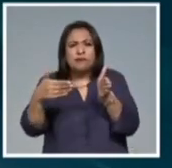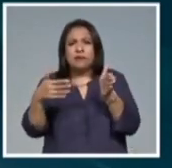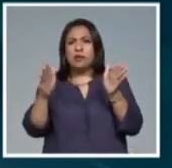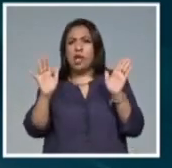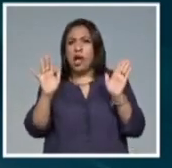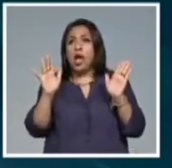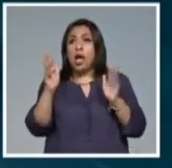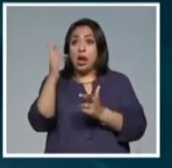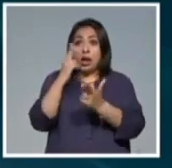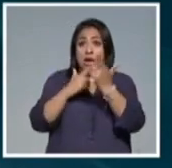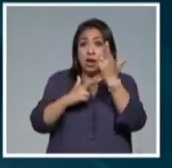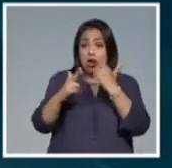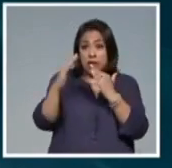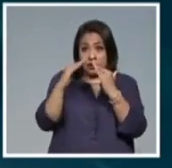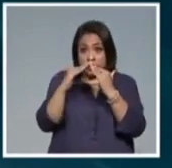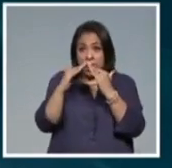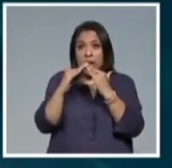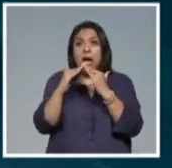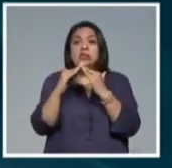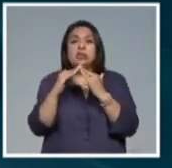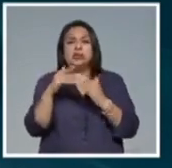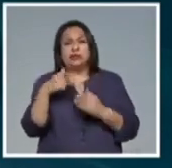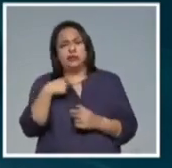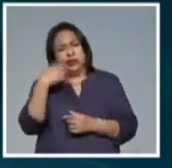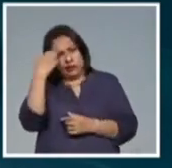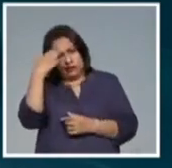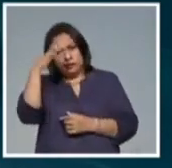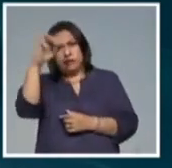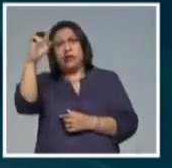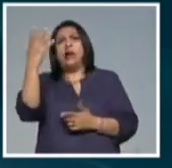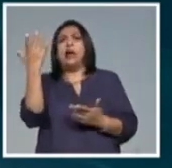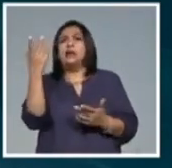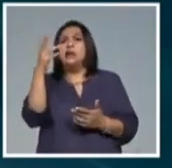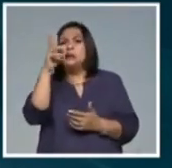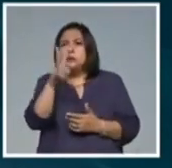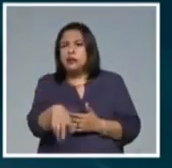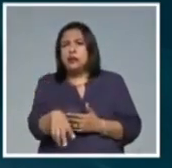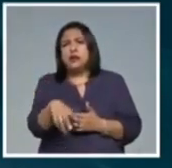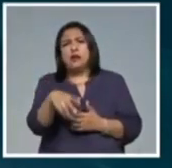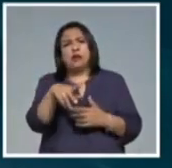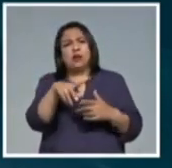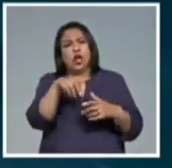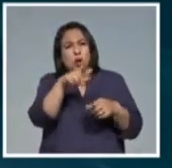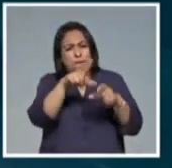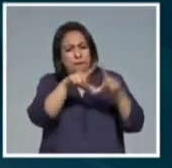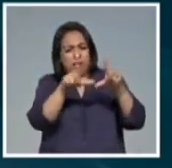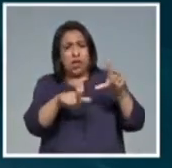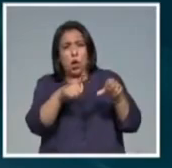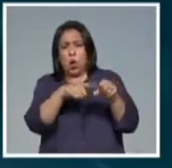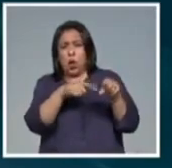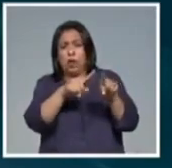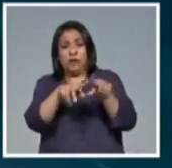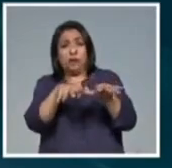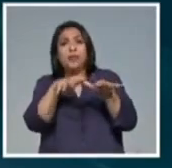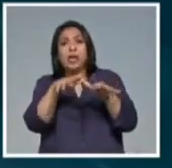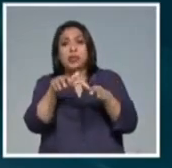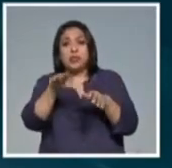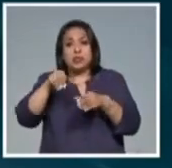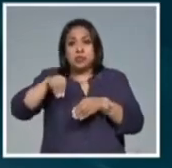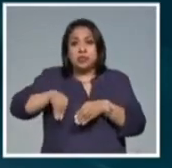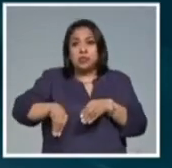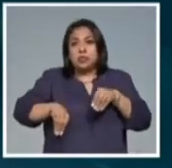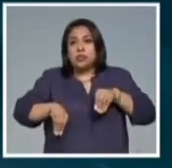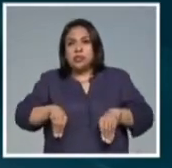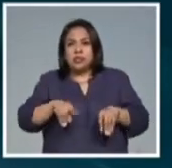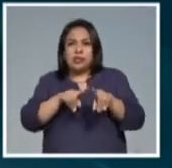y a su regreso a casa, quizá nostálgico por dejar nuestra muy colorida nación, se habría llevado consigo unos cuantos